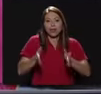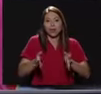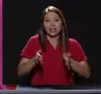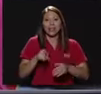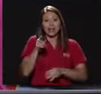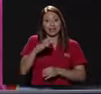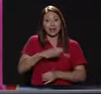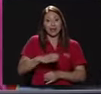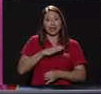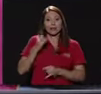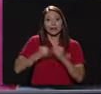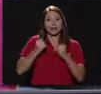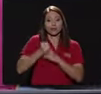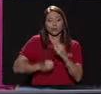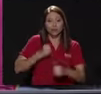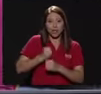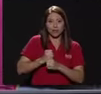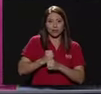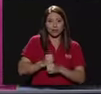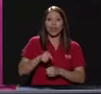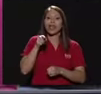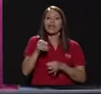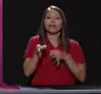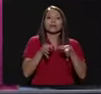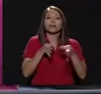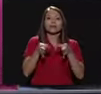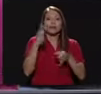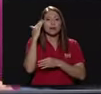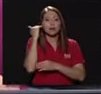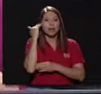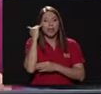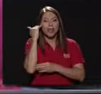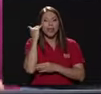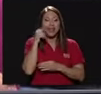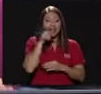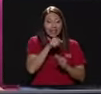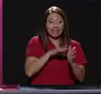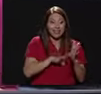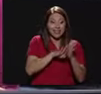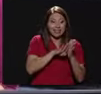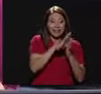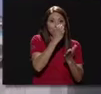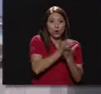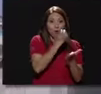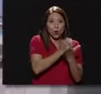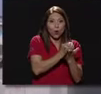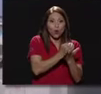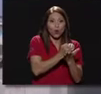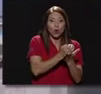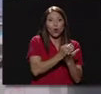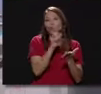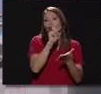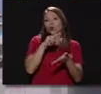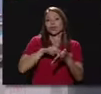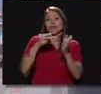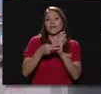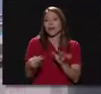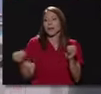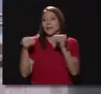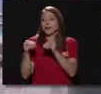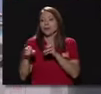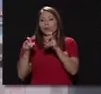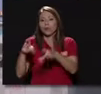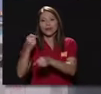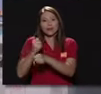nos ha caracterizado en los últimos años y eso en parte explica por qué no necesariamente ese crecimiento económico que estamos teniendo se traduce